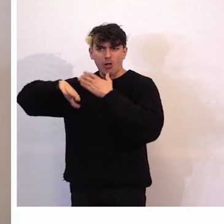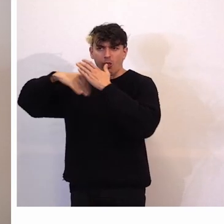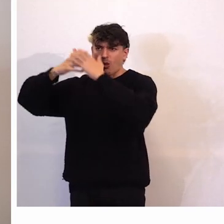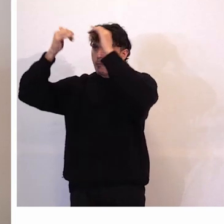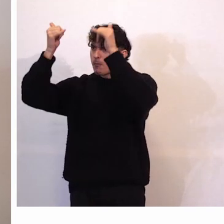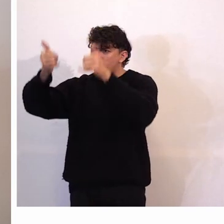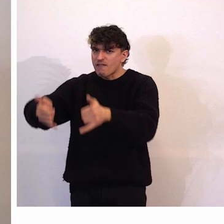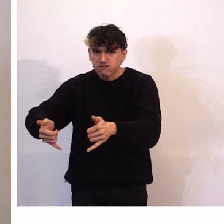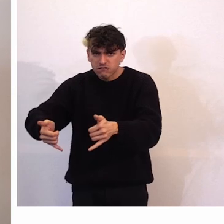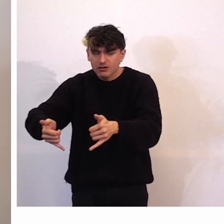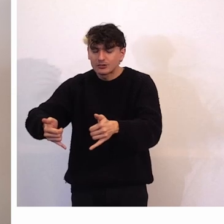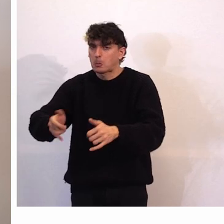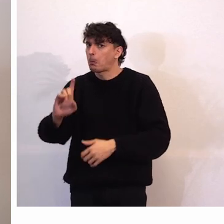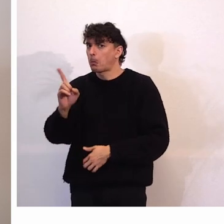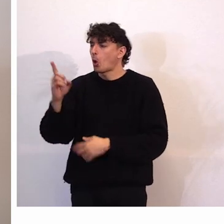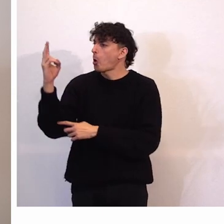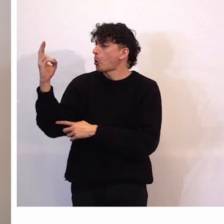la silla, pues no.